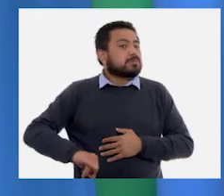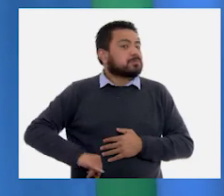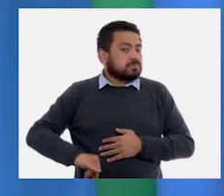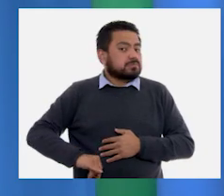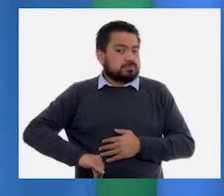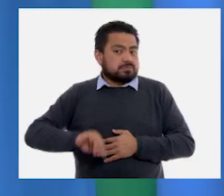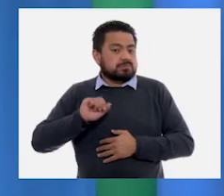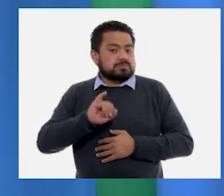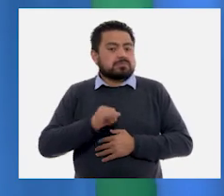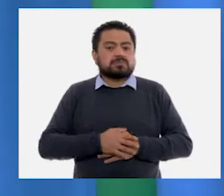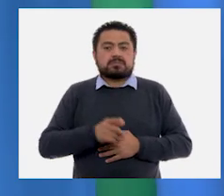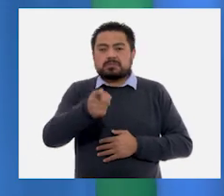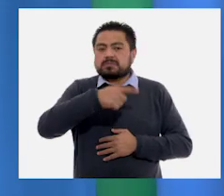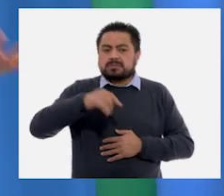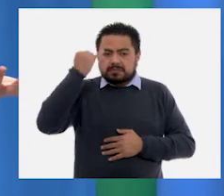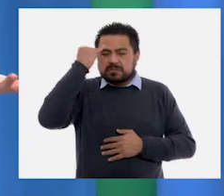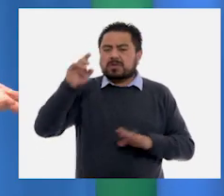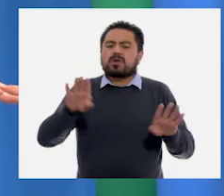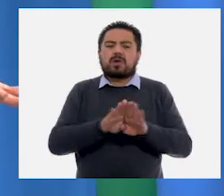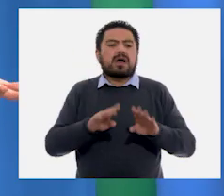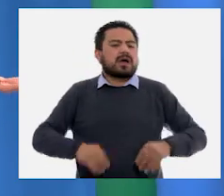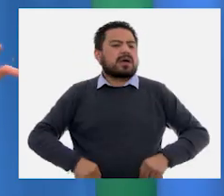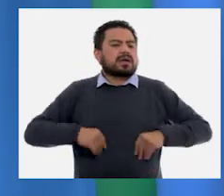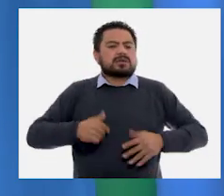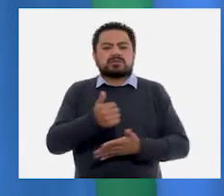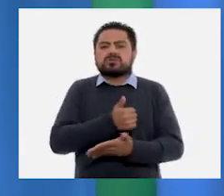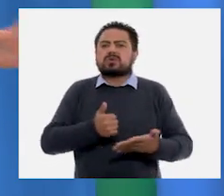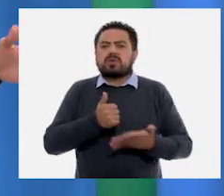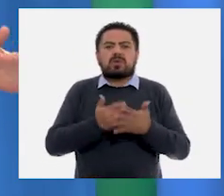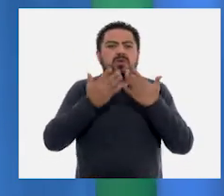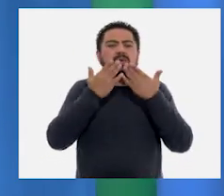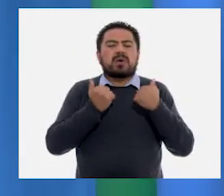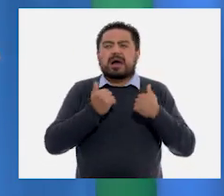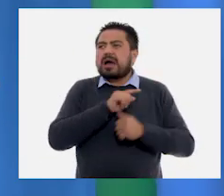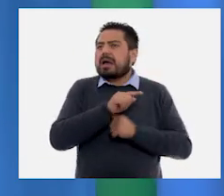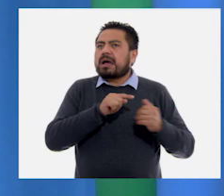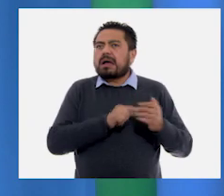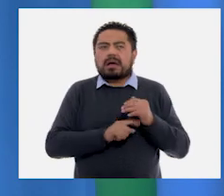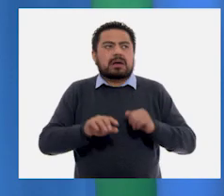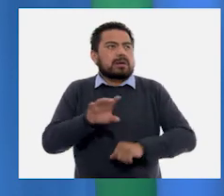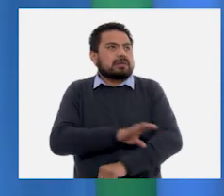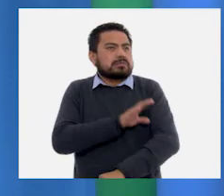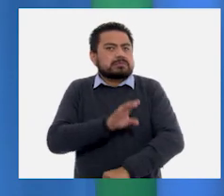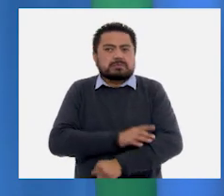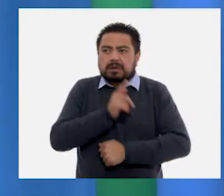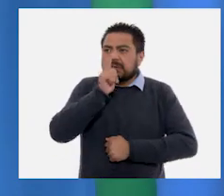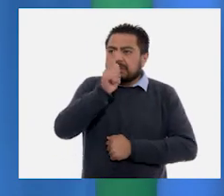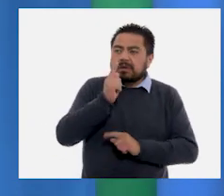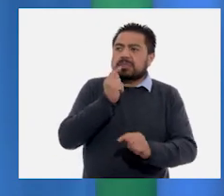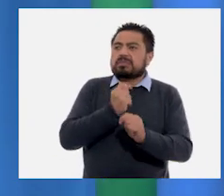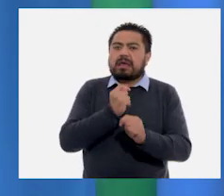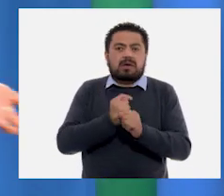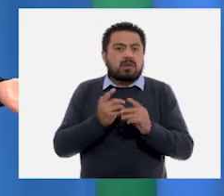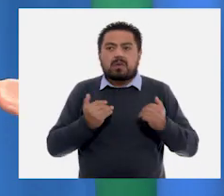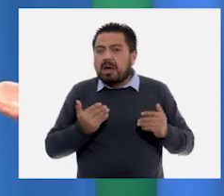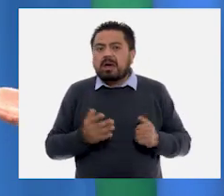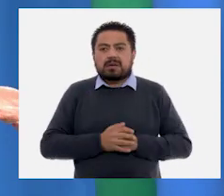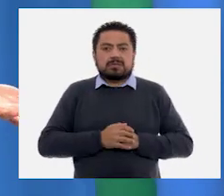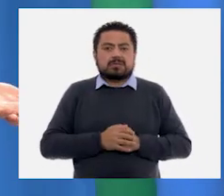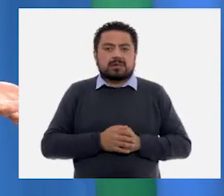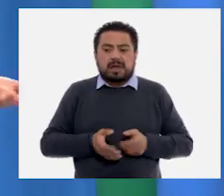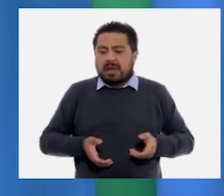interesante. ¿Se imaginan cómo sería la vida en las ciudades si en ningún lado hubiera luz eléctrica, transporte público, ni